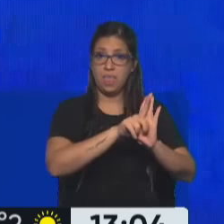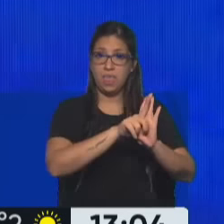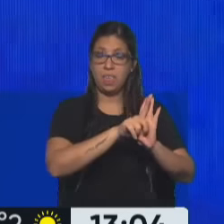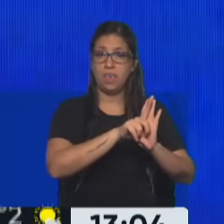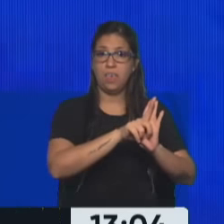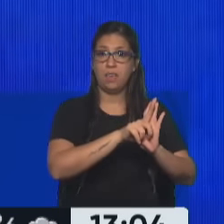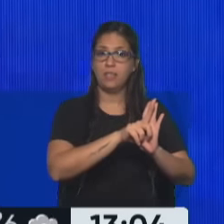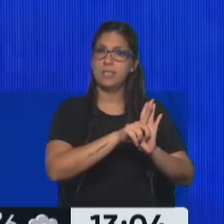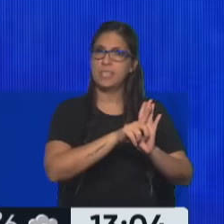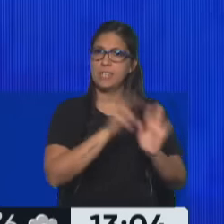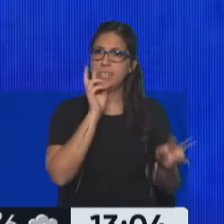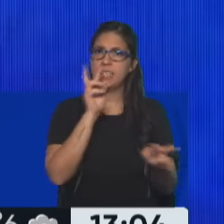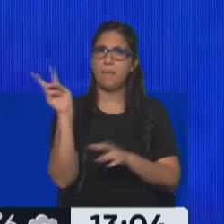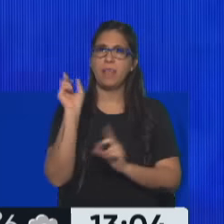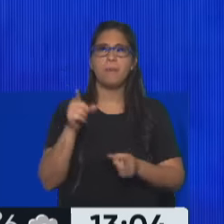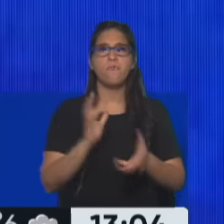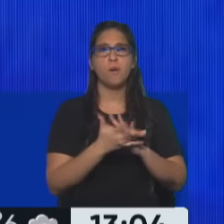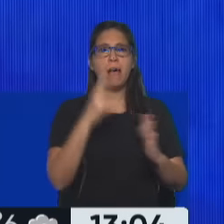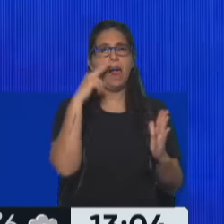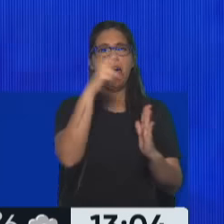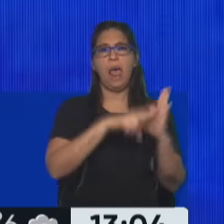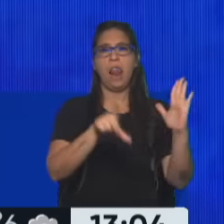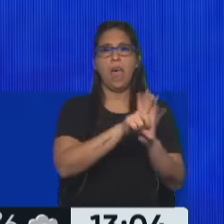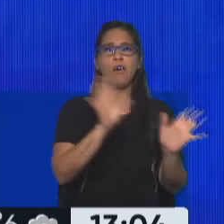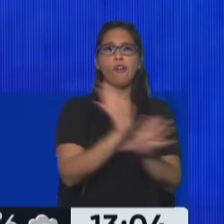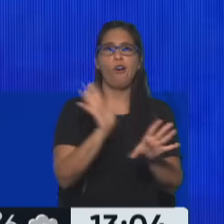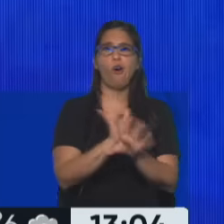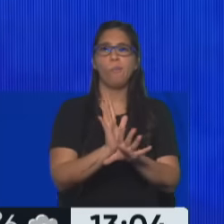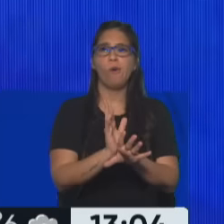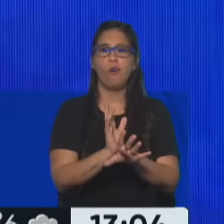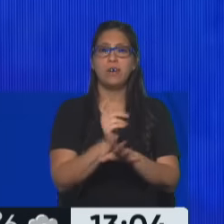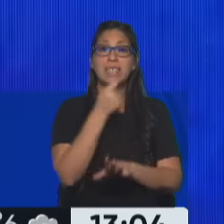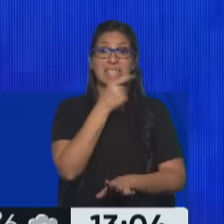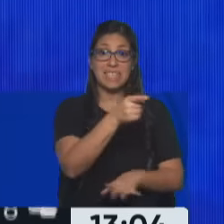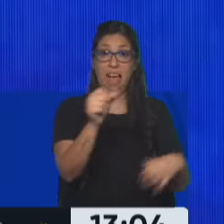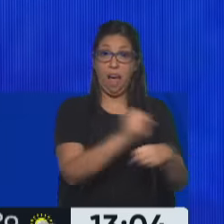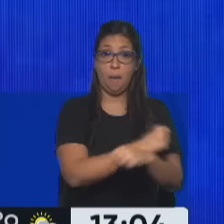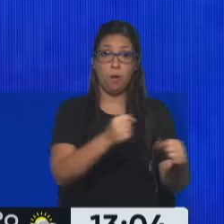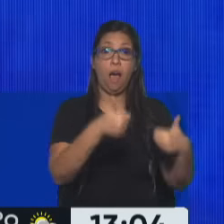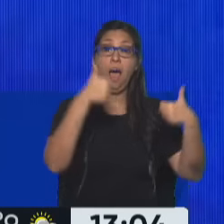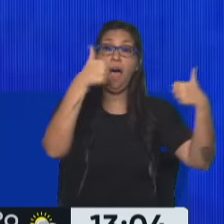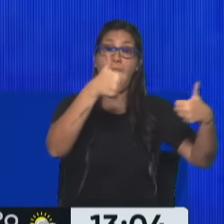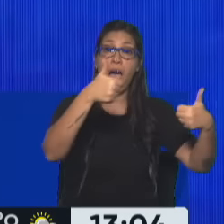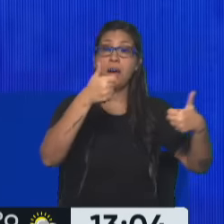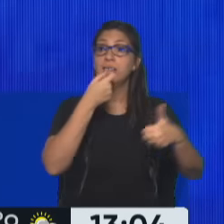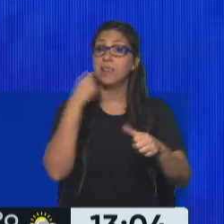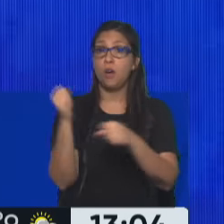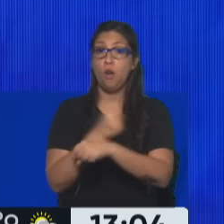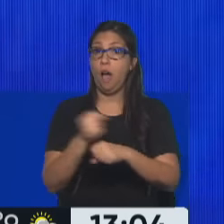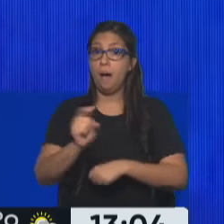y se está viendo un poco la ley como en forma binaria, como que si pasa, qué bueno, si no